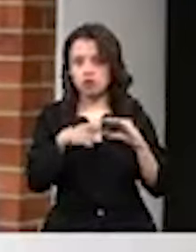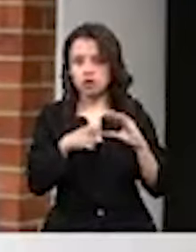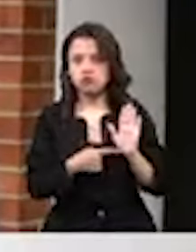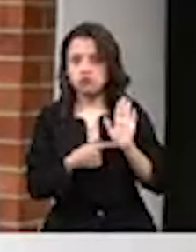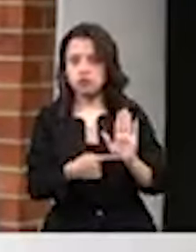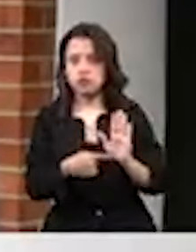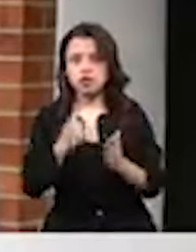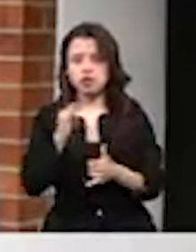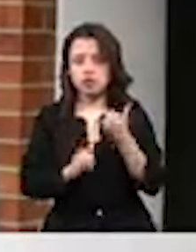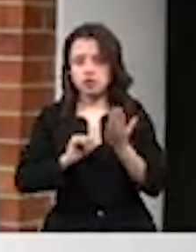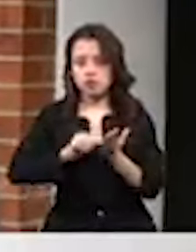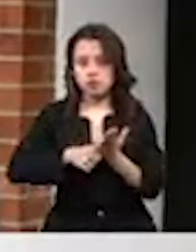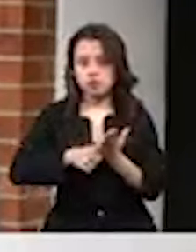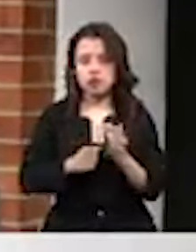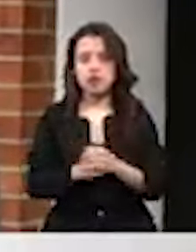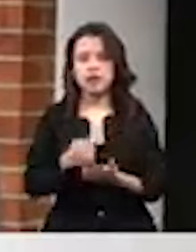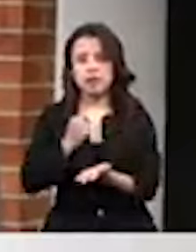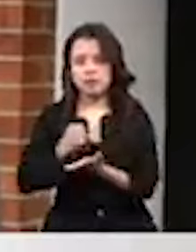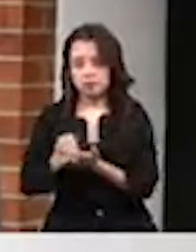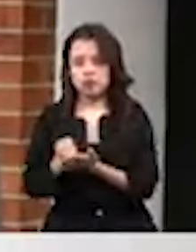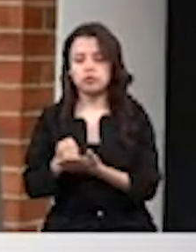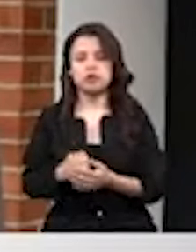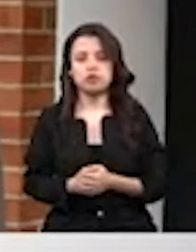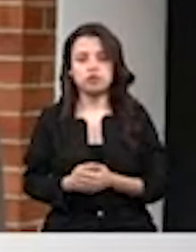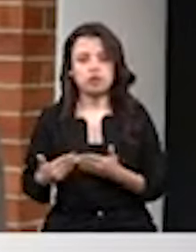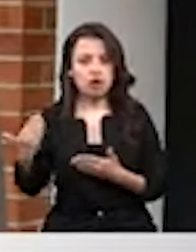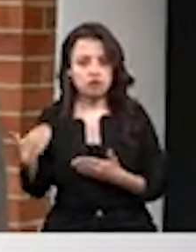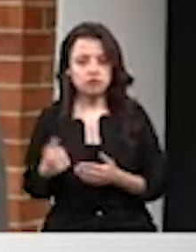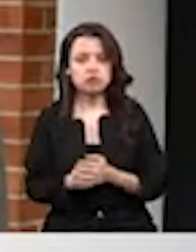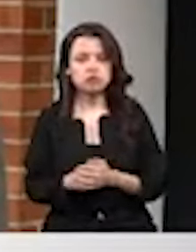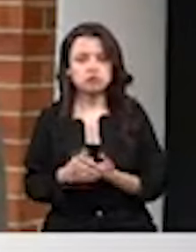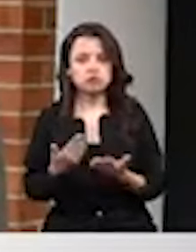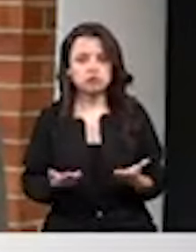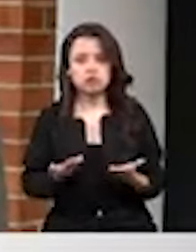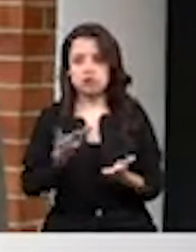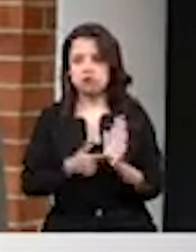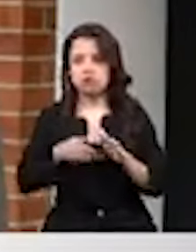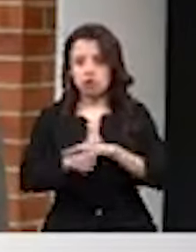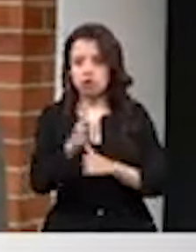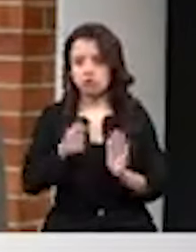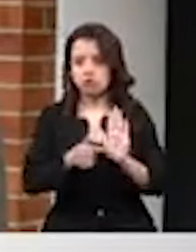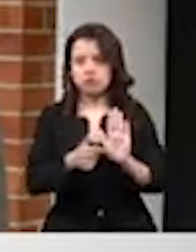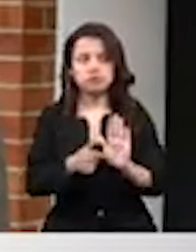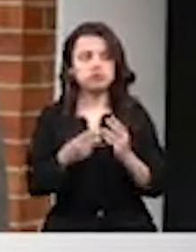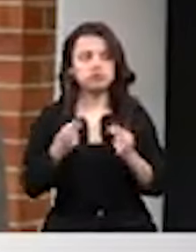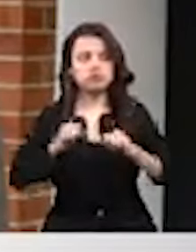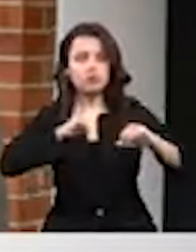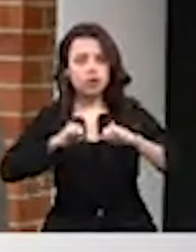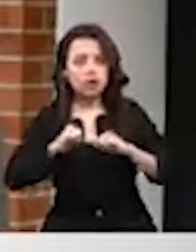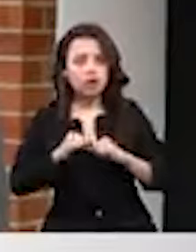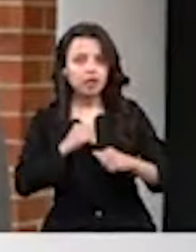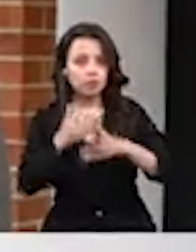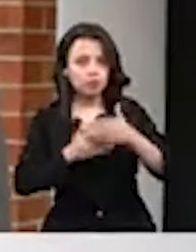última cédula, mi pasaporte antiguo y ya, o sea, entré. y la verdad ha sido muy ágil el proceso, mucha diferencia